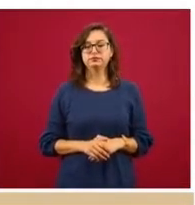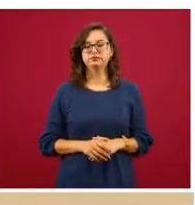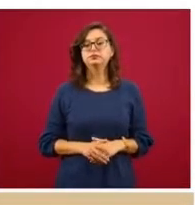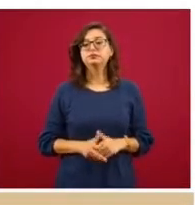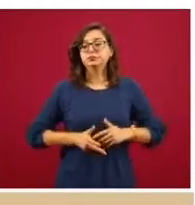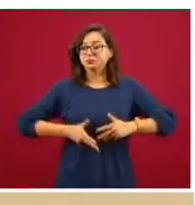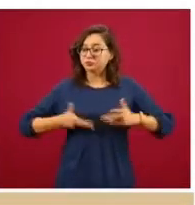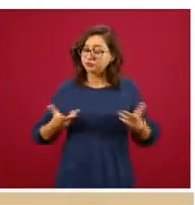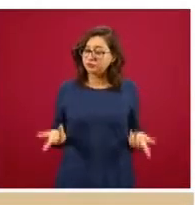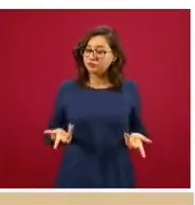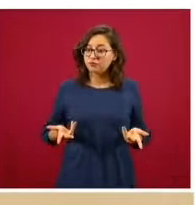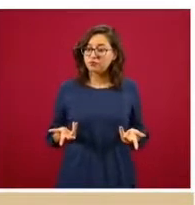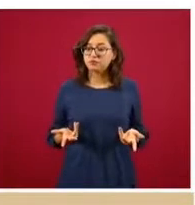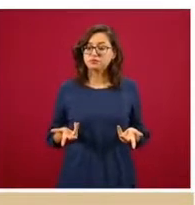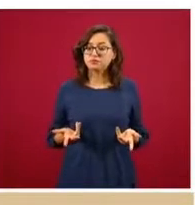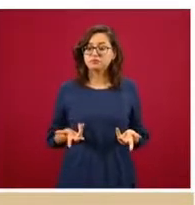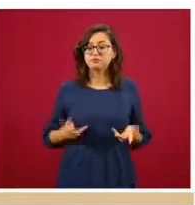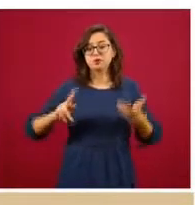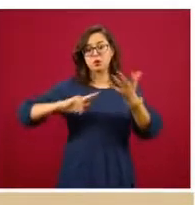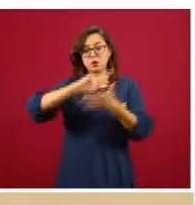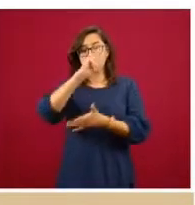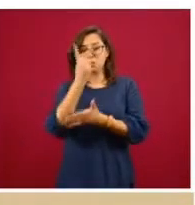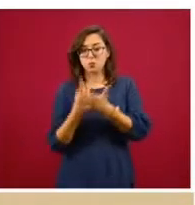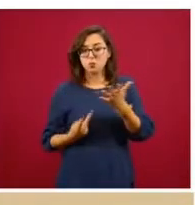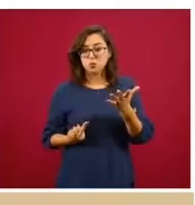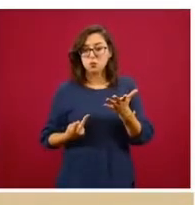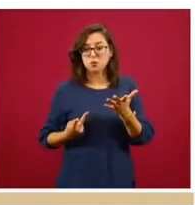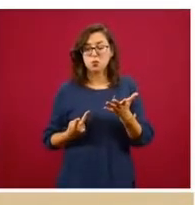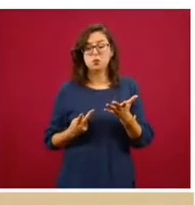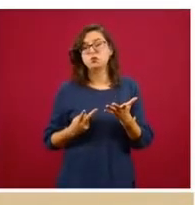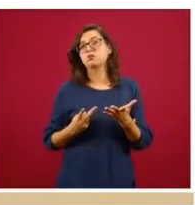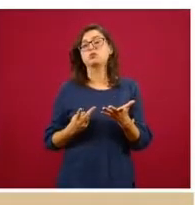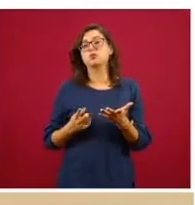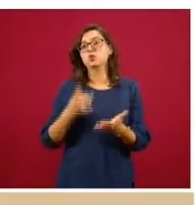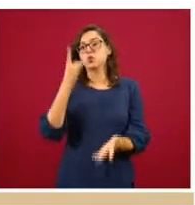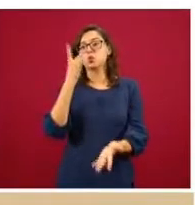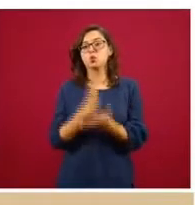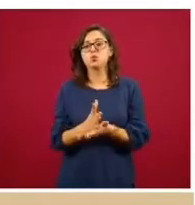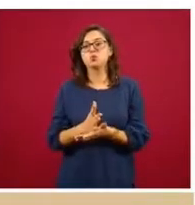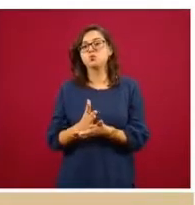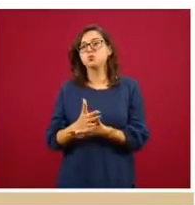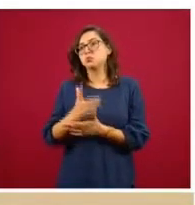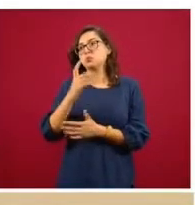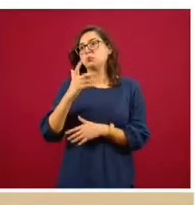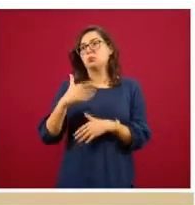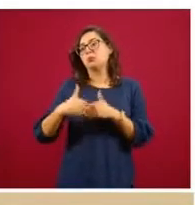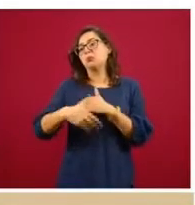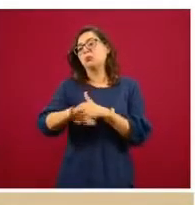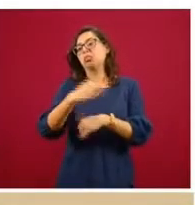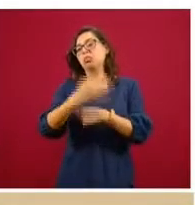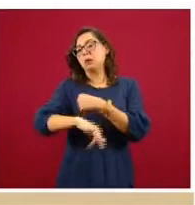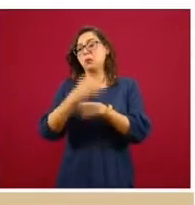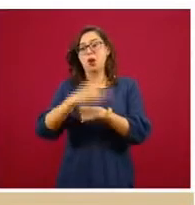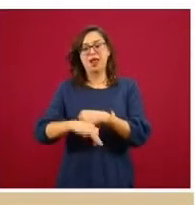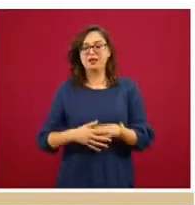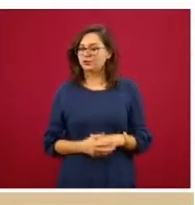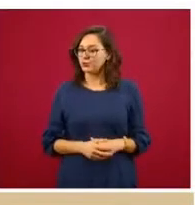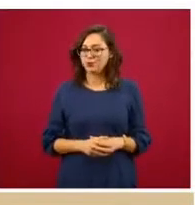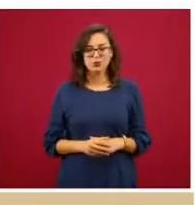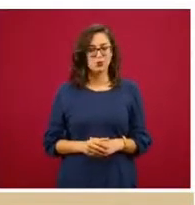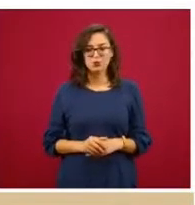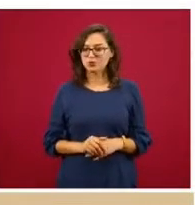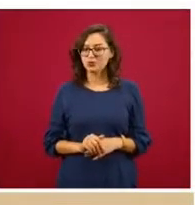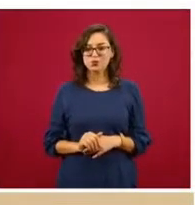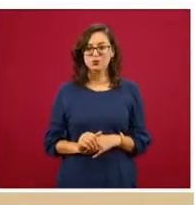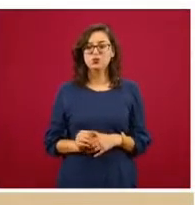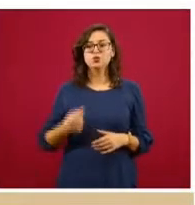Así pues, este programa no es solamente un programa X que va a terminar. Dado que